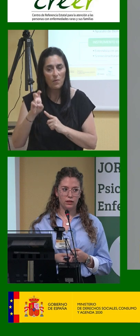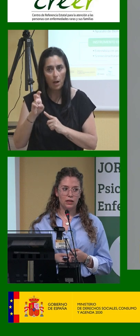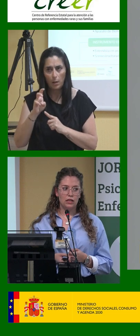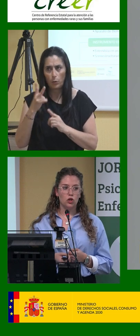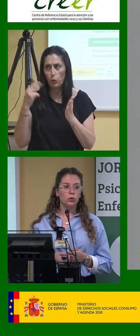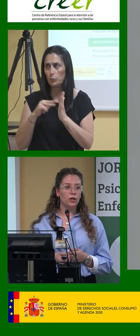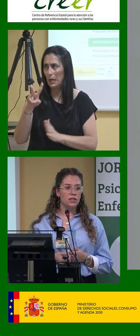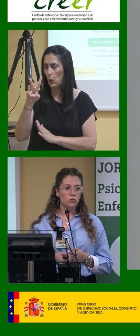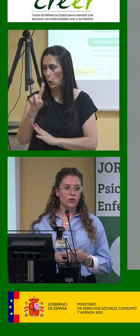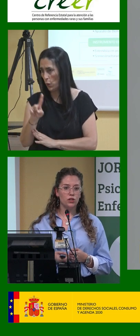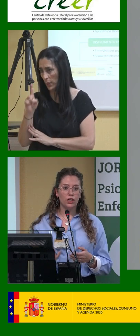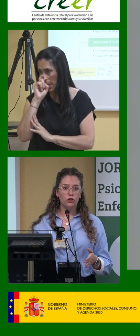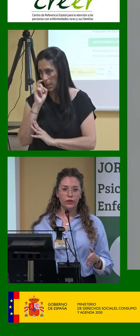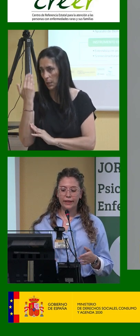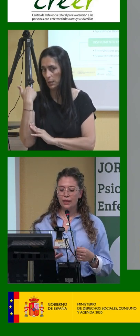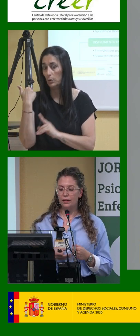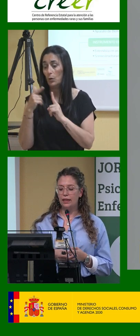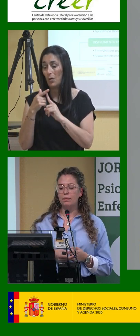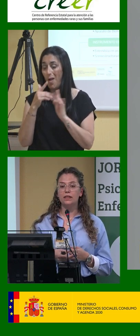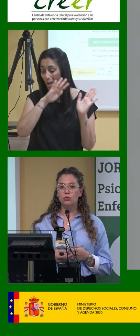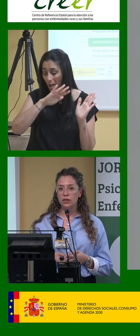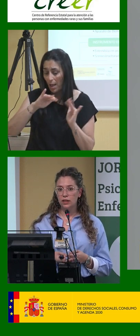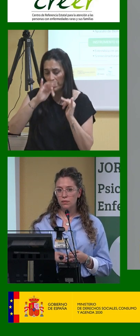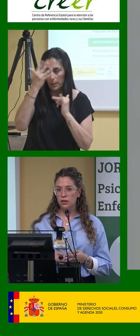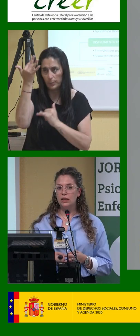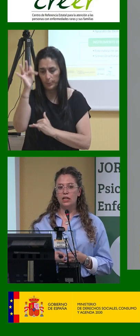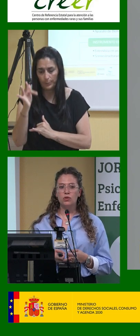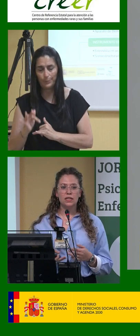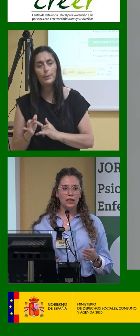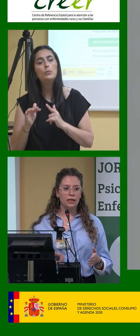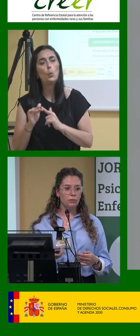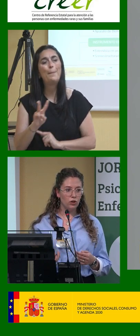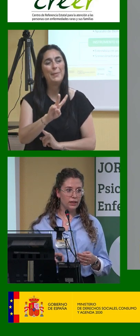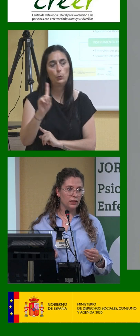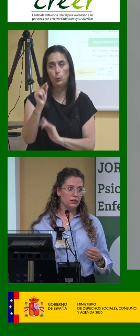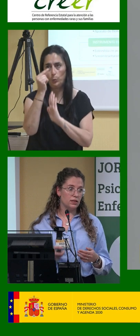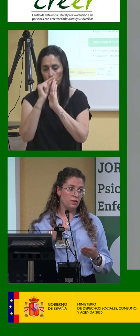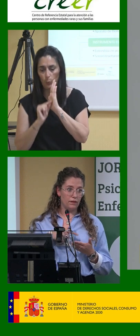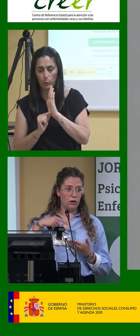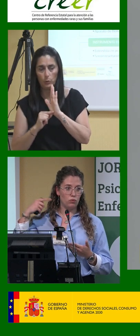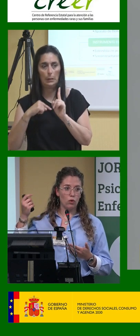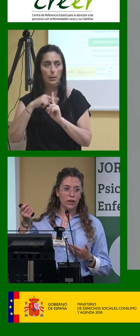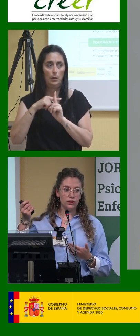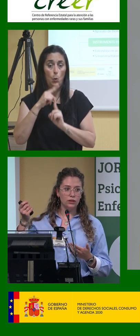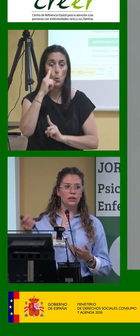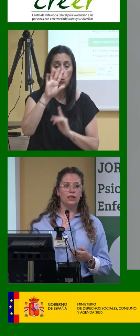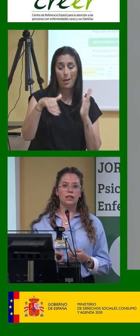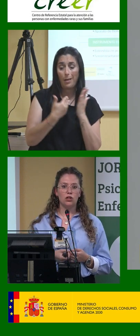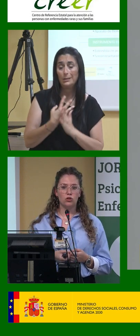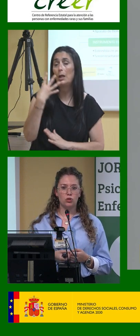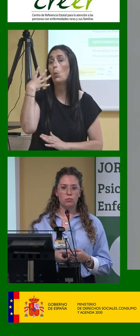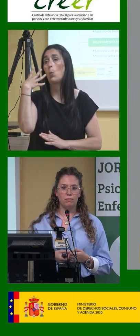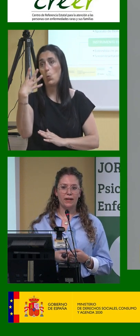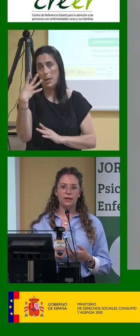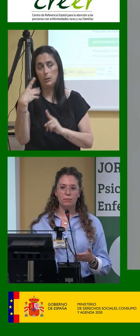2011. Se obtuvo así un cuestionario final de 21 ítems en una escala de tipo Likert, es decir, del 1 al 4, en